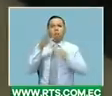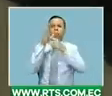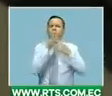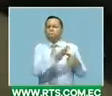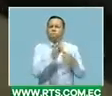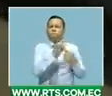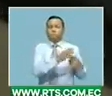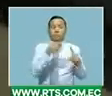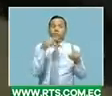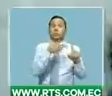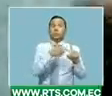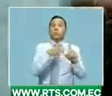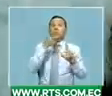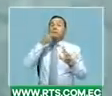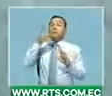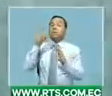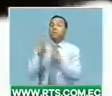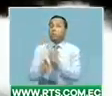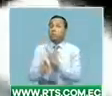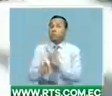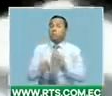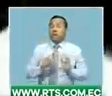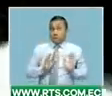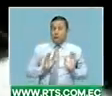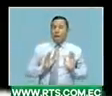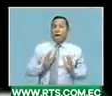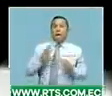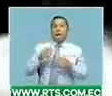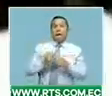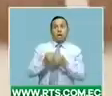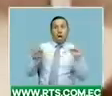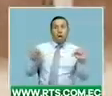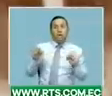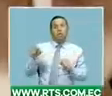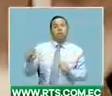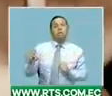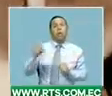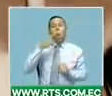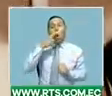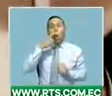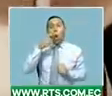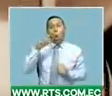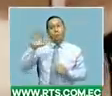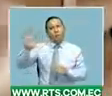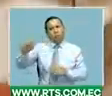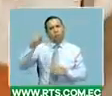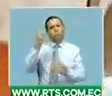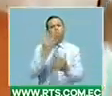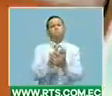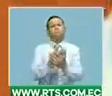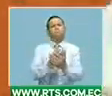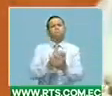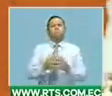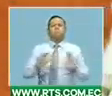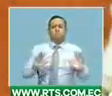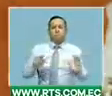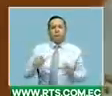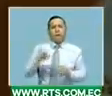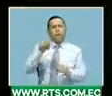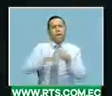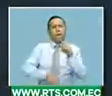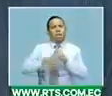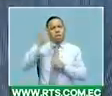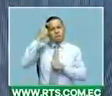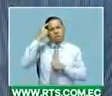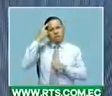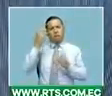y en primera instancia ganó la sentencia. Su agresor está acusado por el delito de violencia psicológica con daño de enfermedad mental. Marca un hito